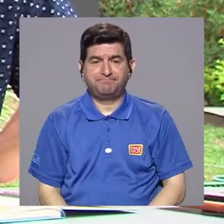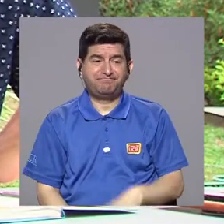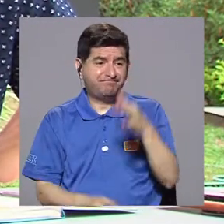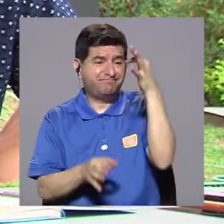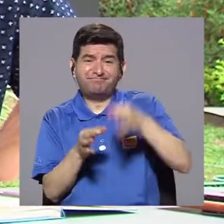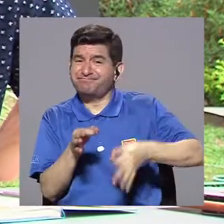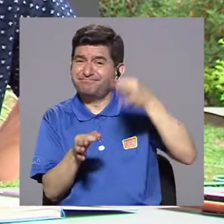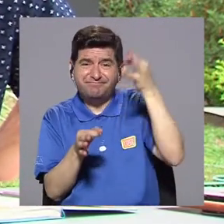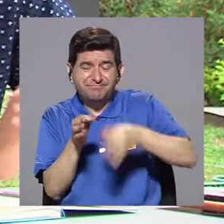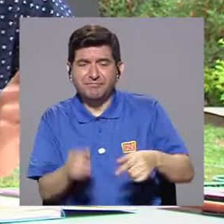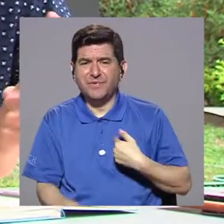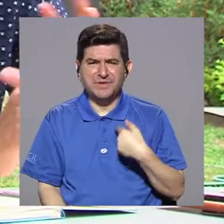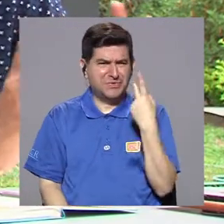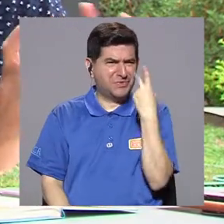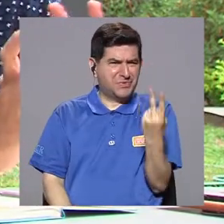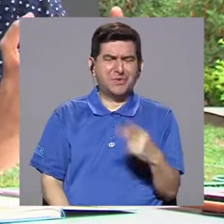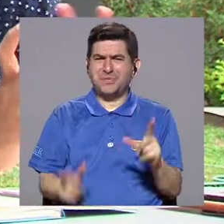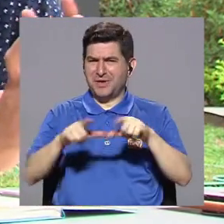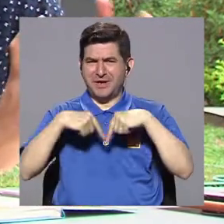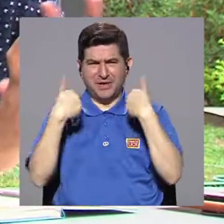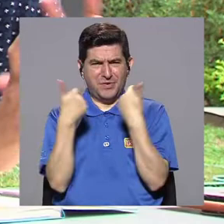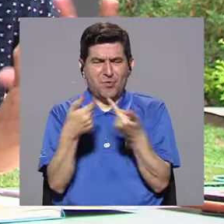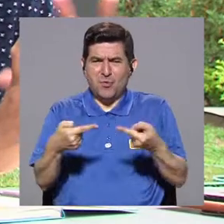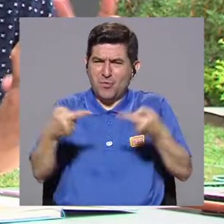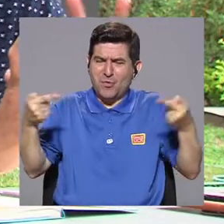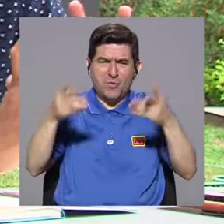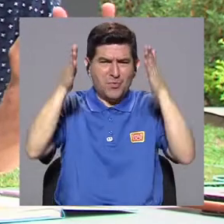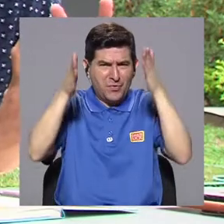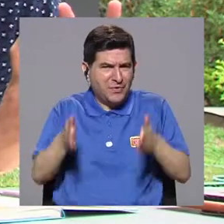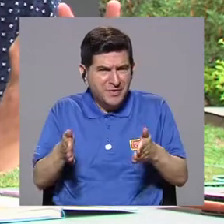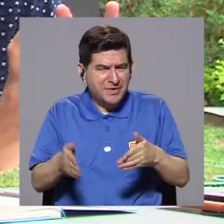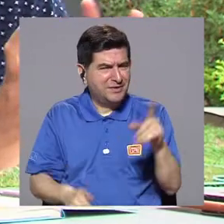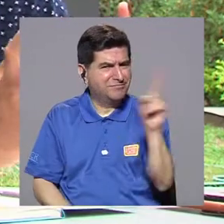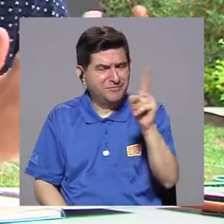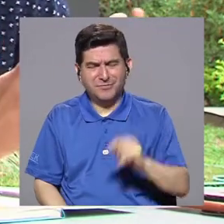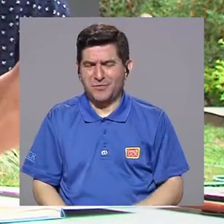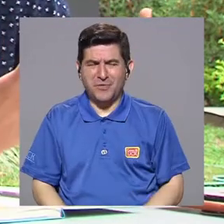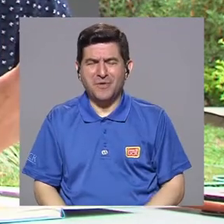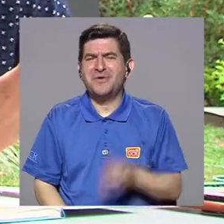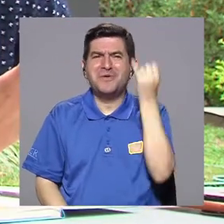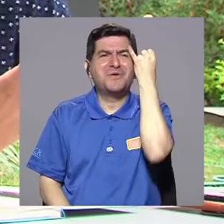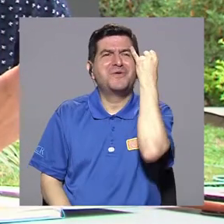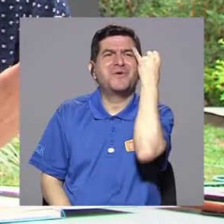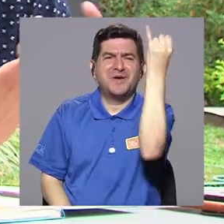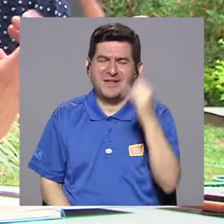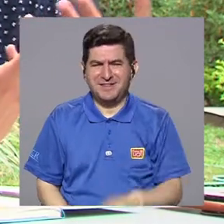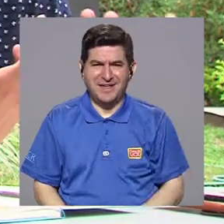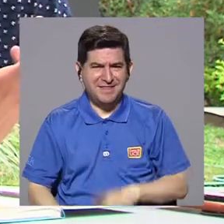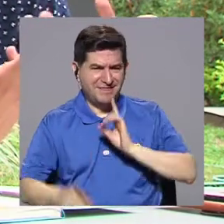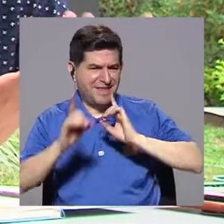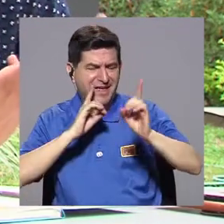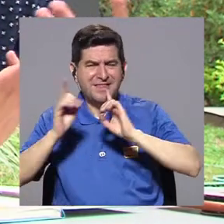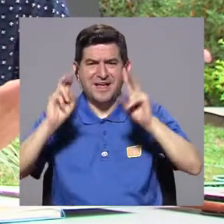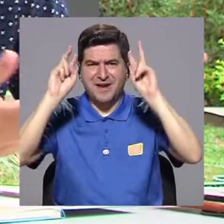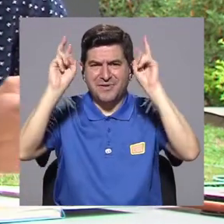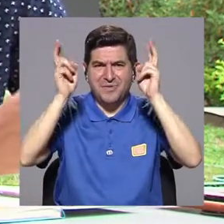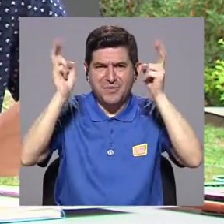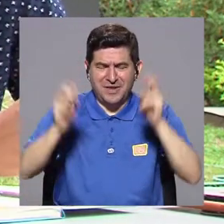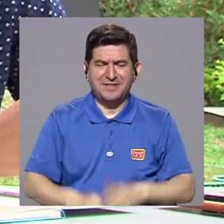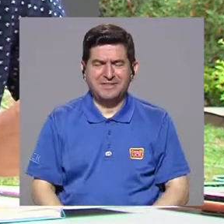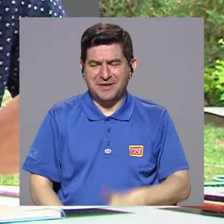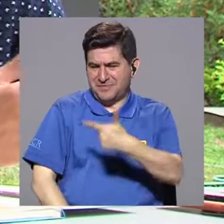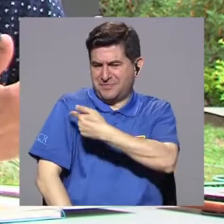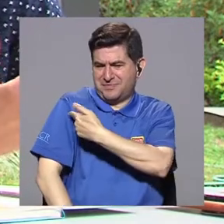Y simplemente son, yo no los vería como bandos contrarios ni como enemigos, porque no, ese no es el sentido del diálogo que debe haber con el tema de las